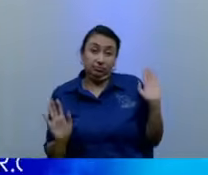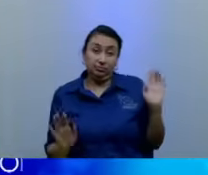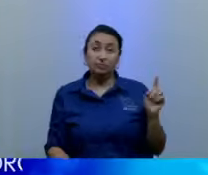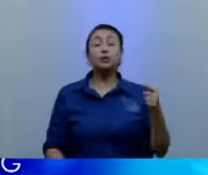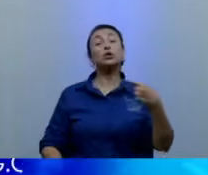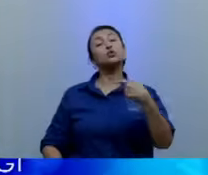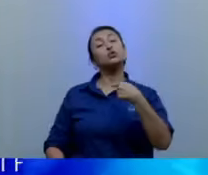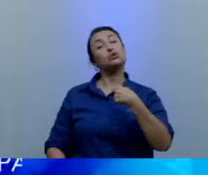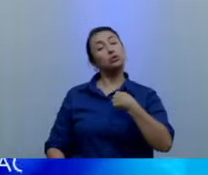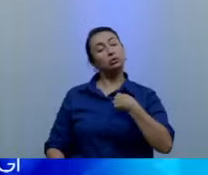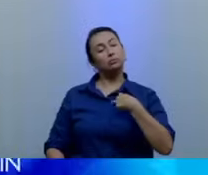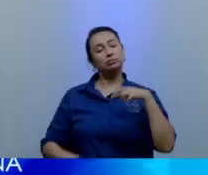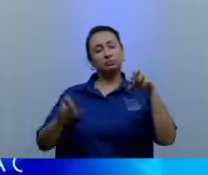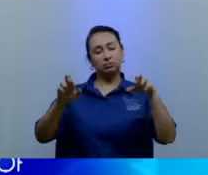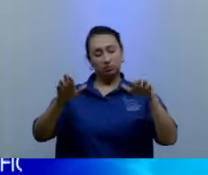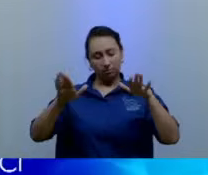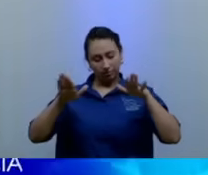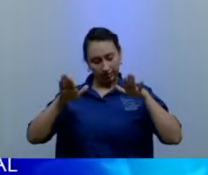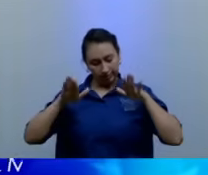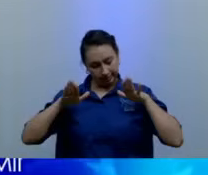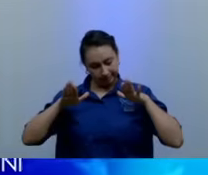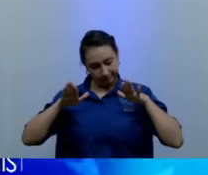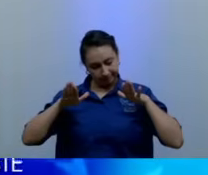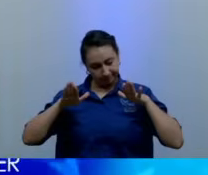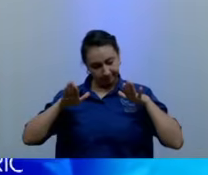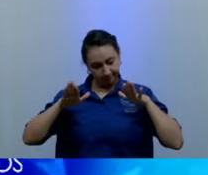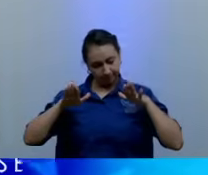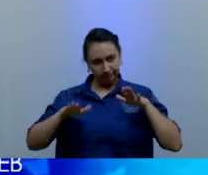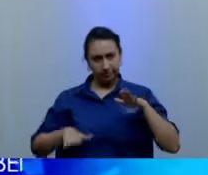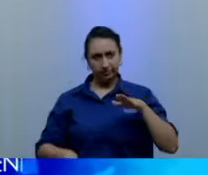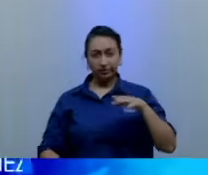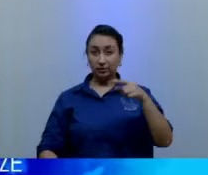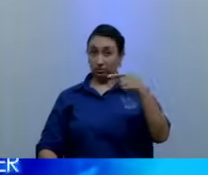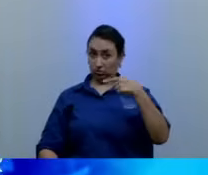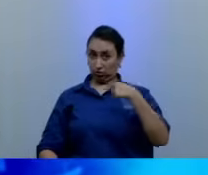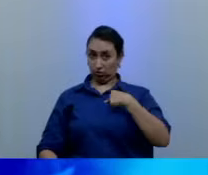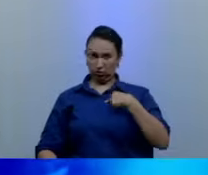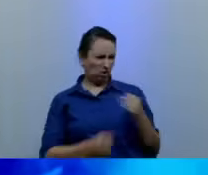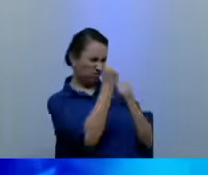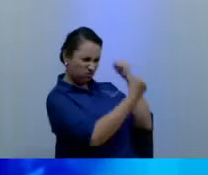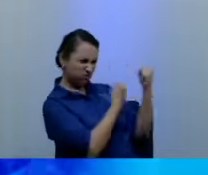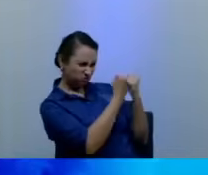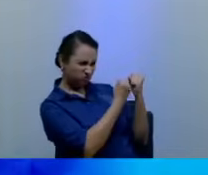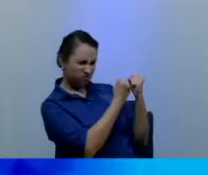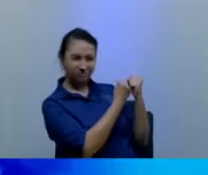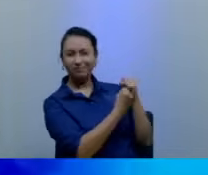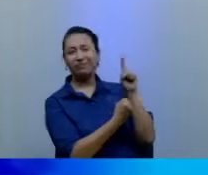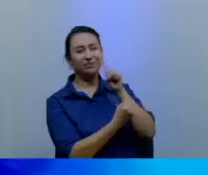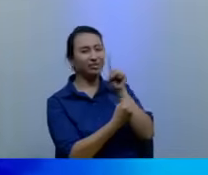Pero tú no seas el peleonero, pues.